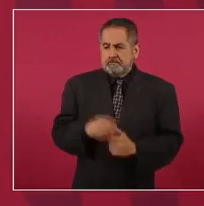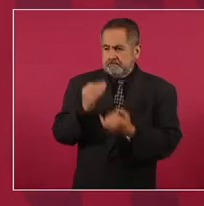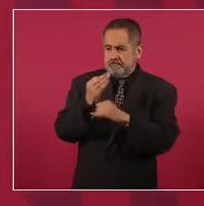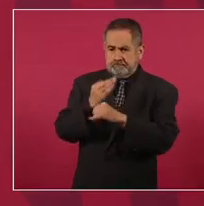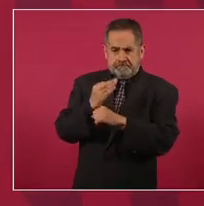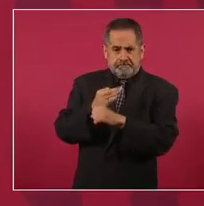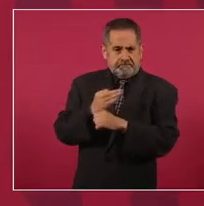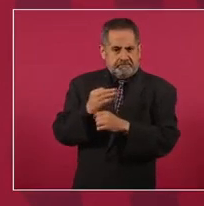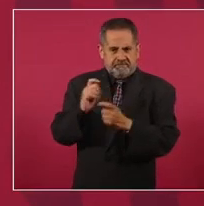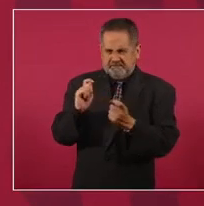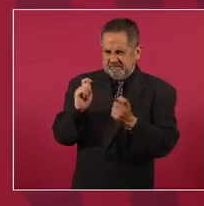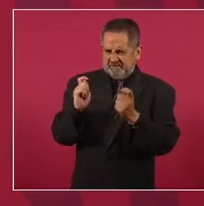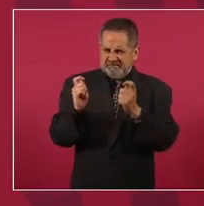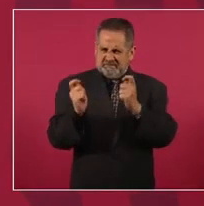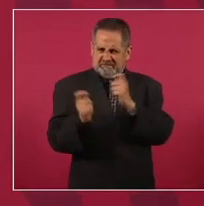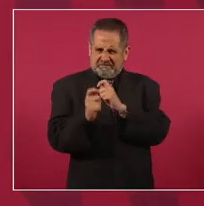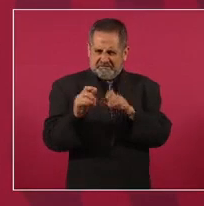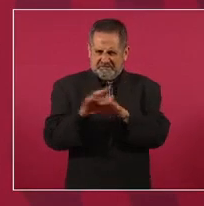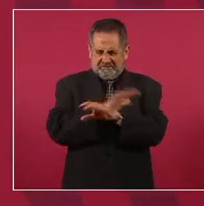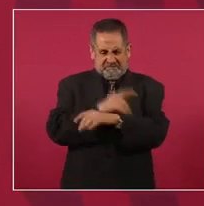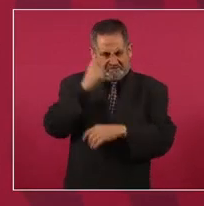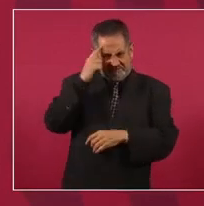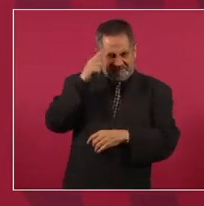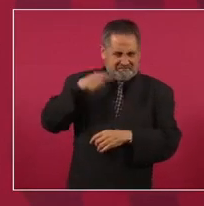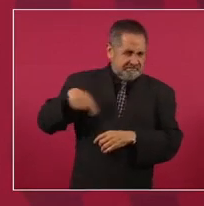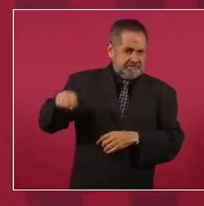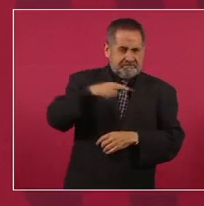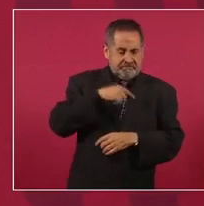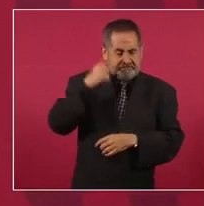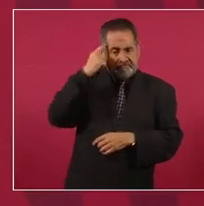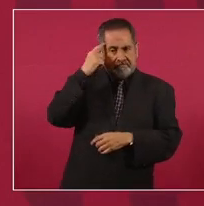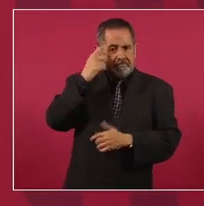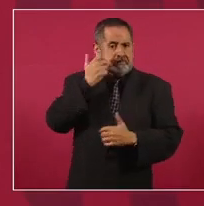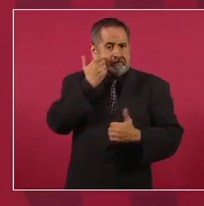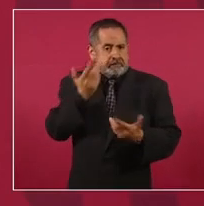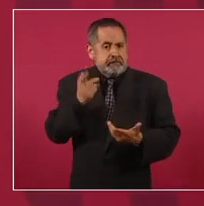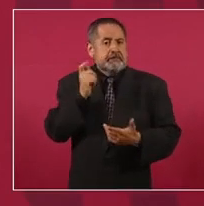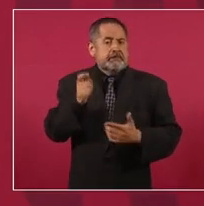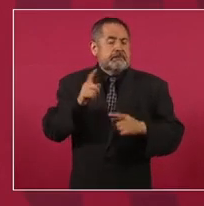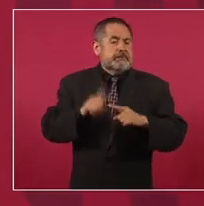transformación va a buscar